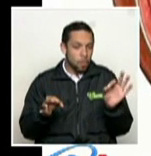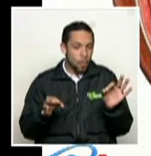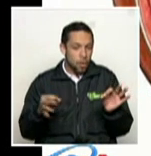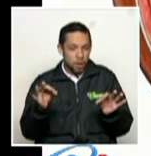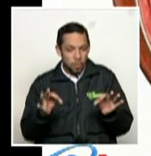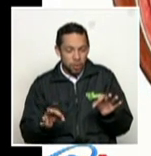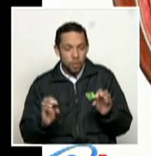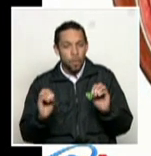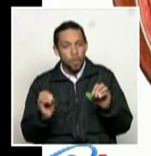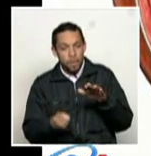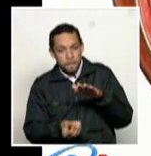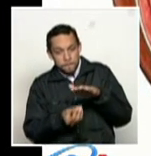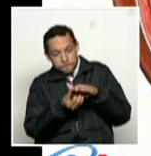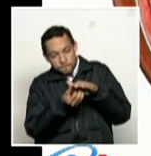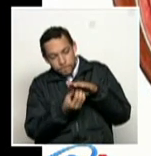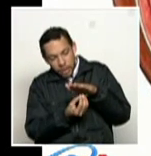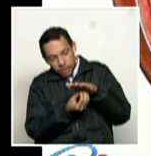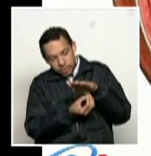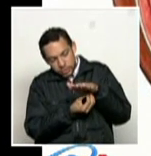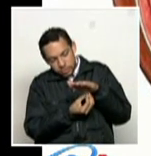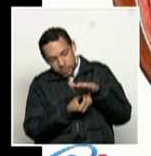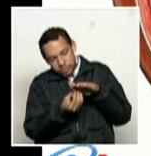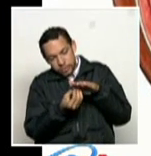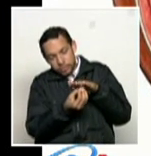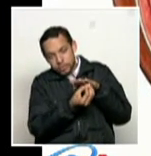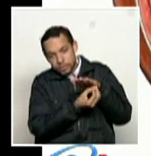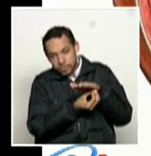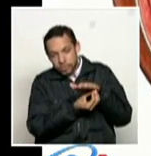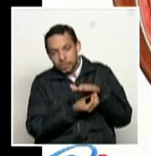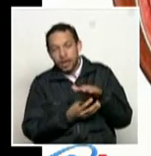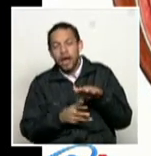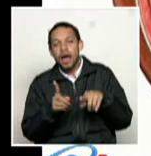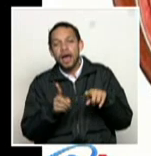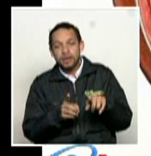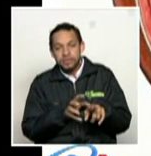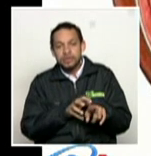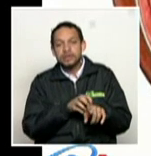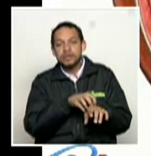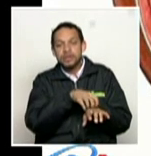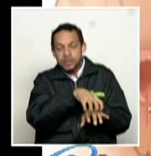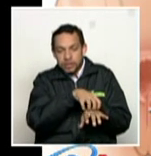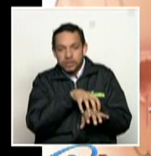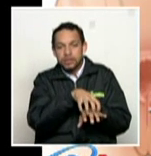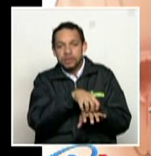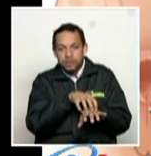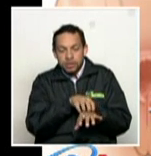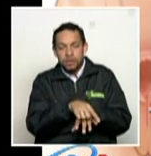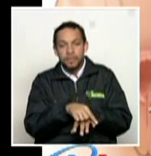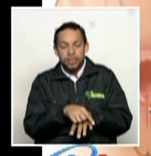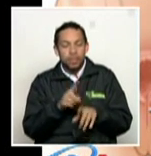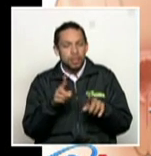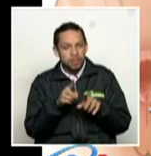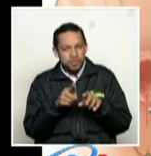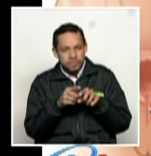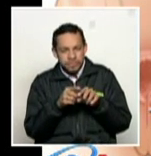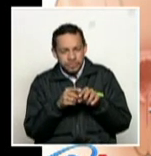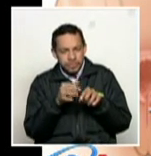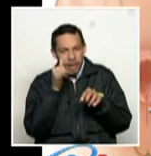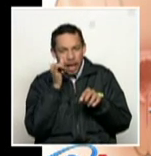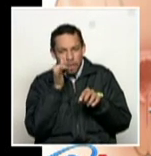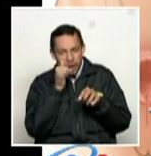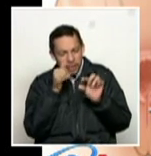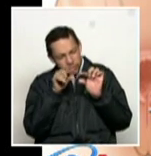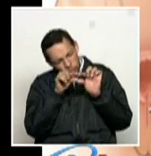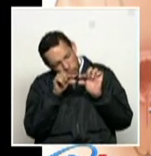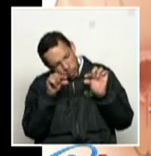que llaman pólipos y eso sea también la causa de la infección. Hay un examen que se mete por el tubito ahí de abajo